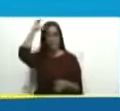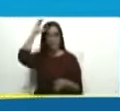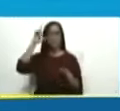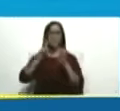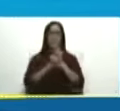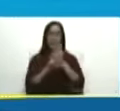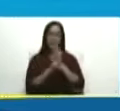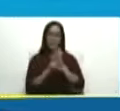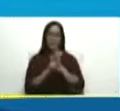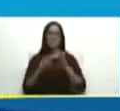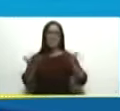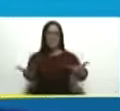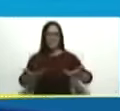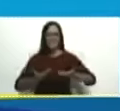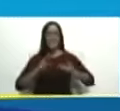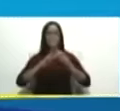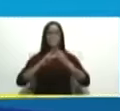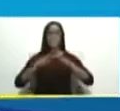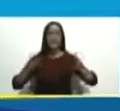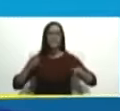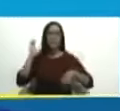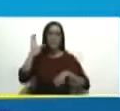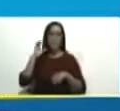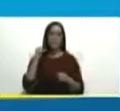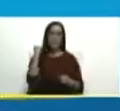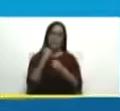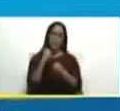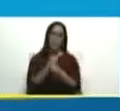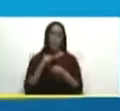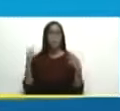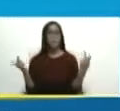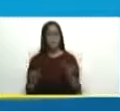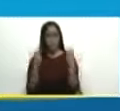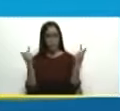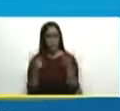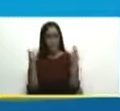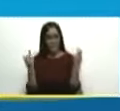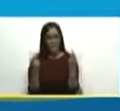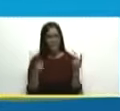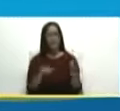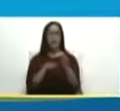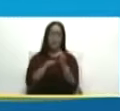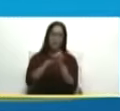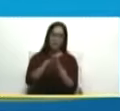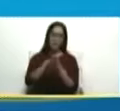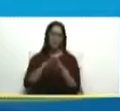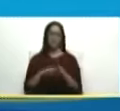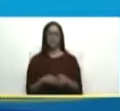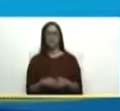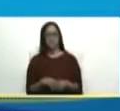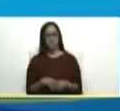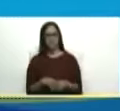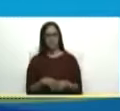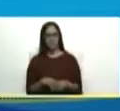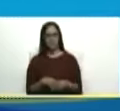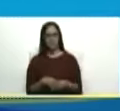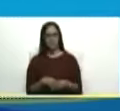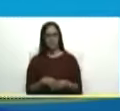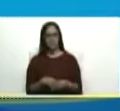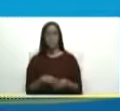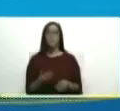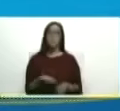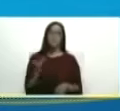de traer paz a un país, trabajo, prosperidad, progreso, avance. Por eso es